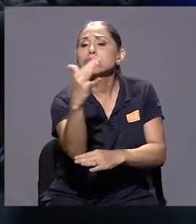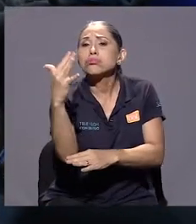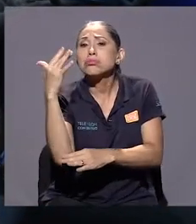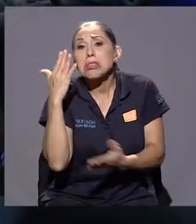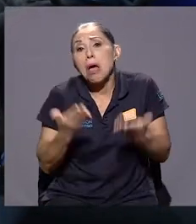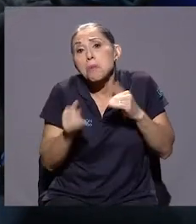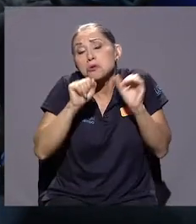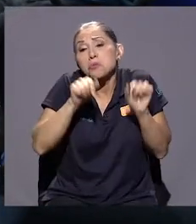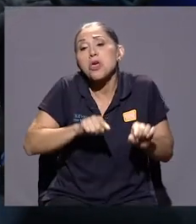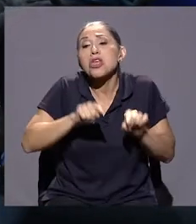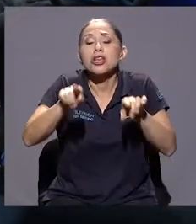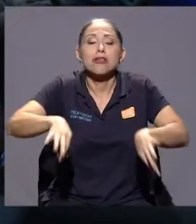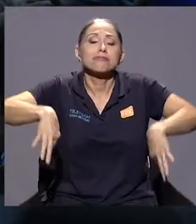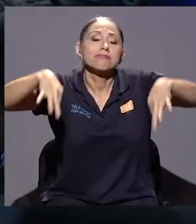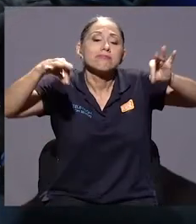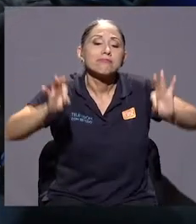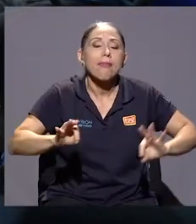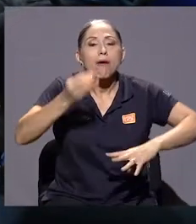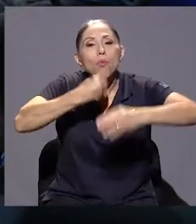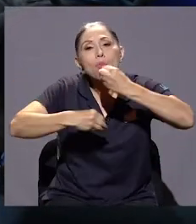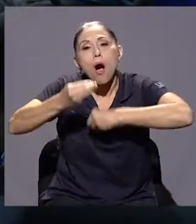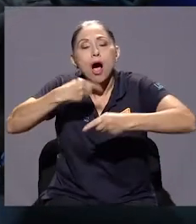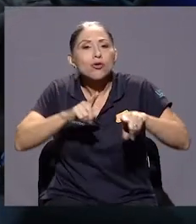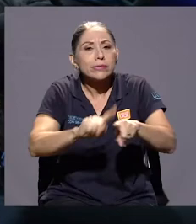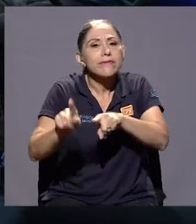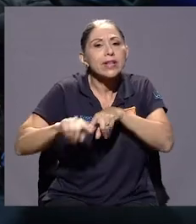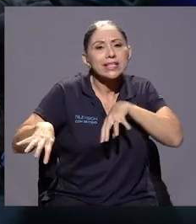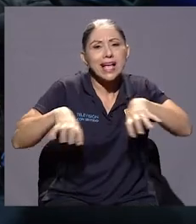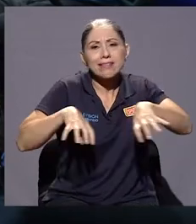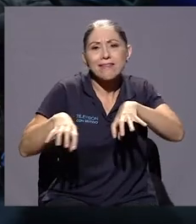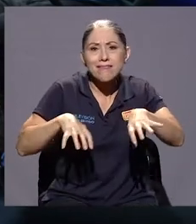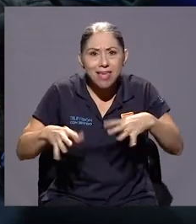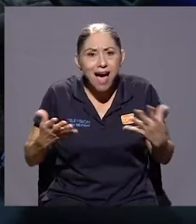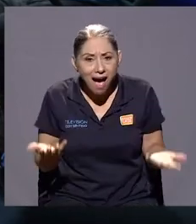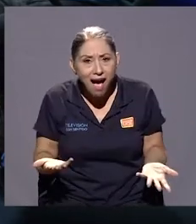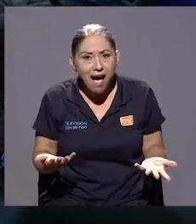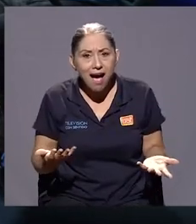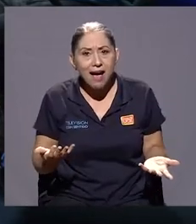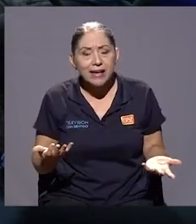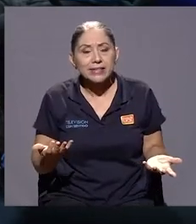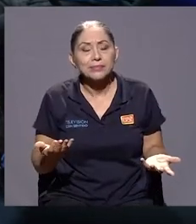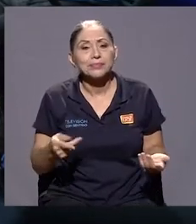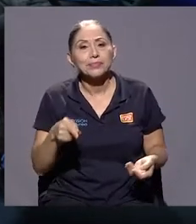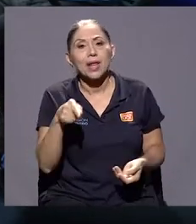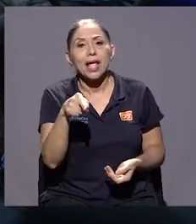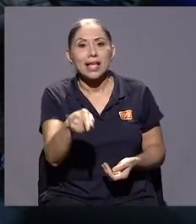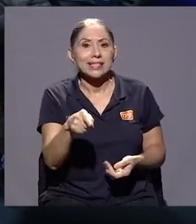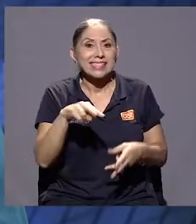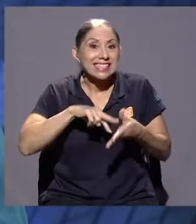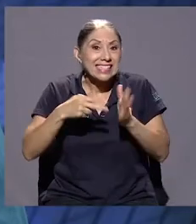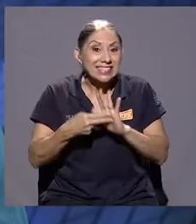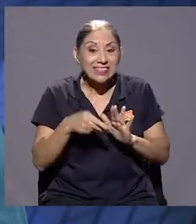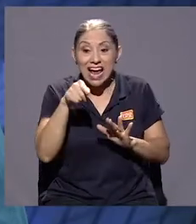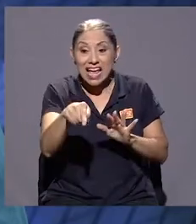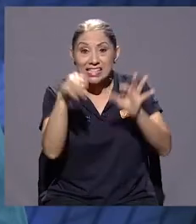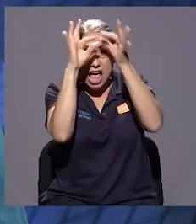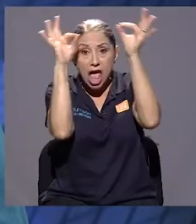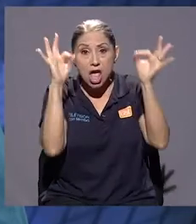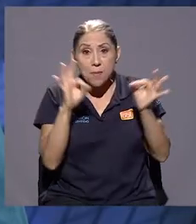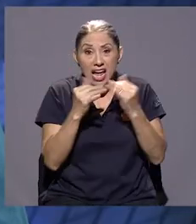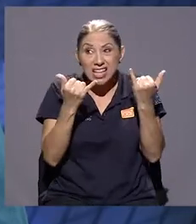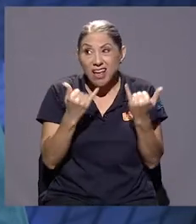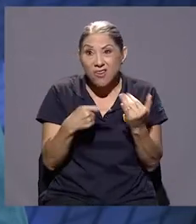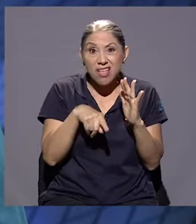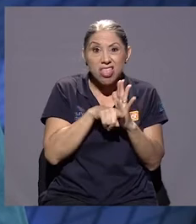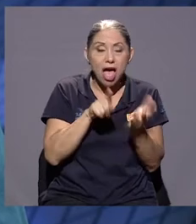actividades es un poco bueno en gran medida es cambiar esa imagen y a partir de